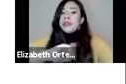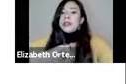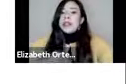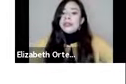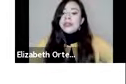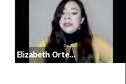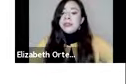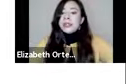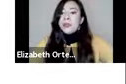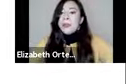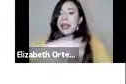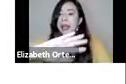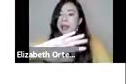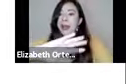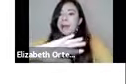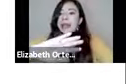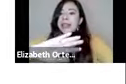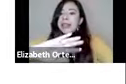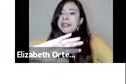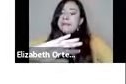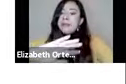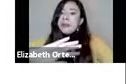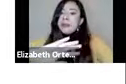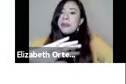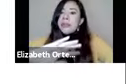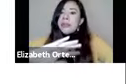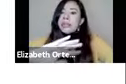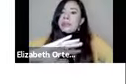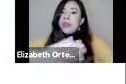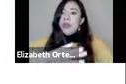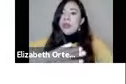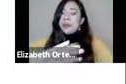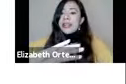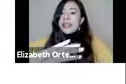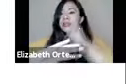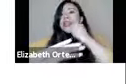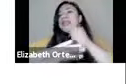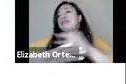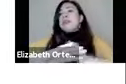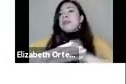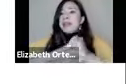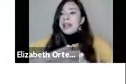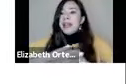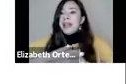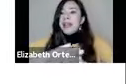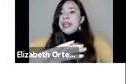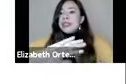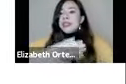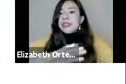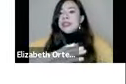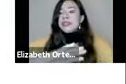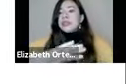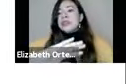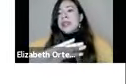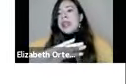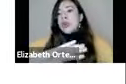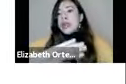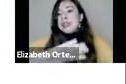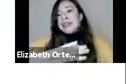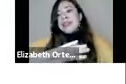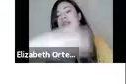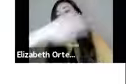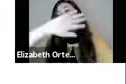todo tratándose de protección baja, para que de esa forma pueda también el cuerpo reaccionar de forma inmediata y entonces no tener